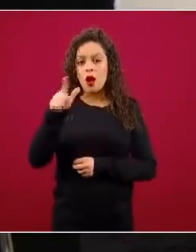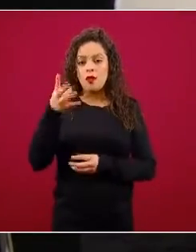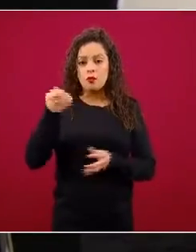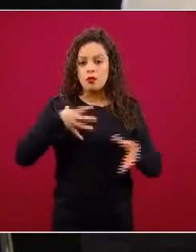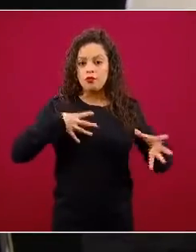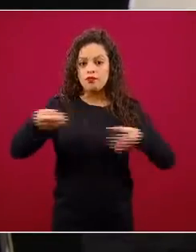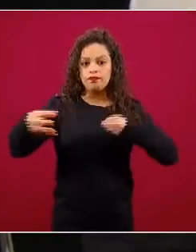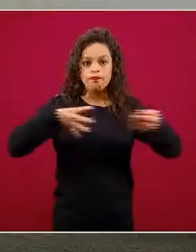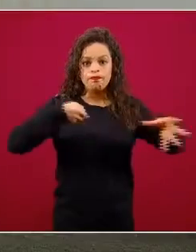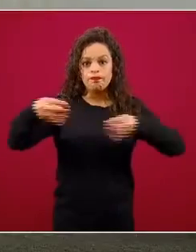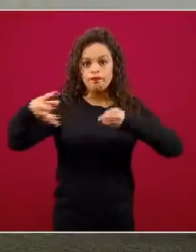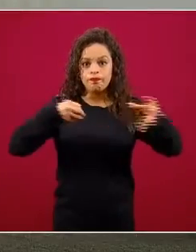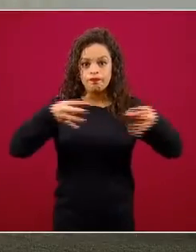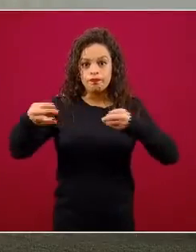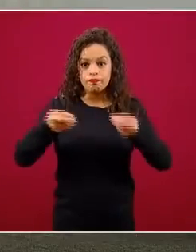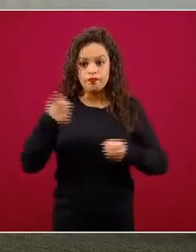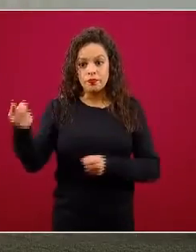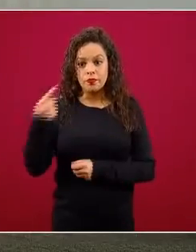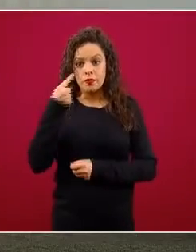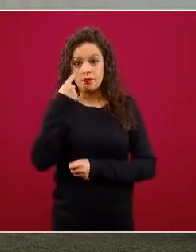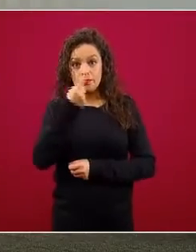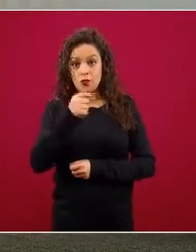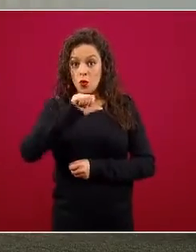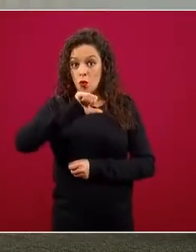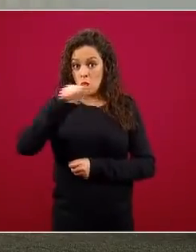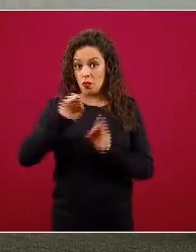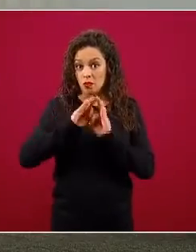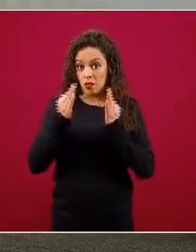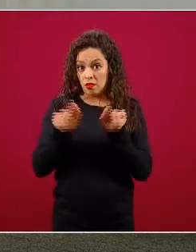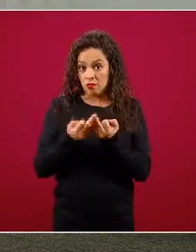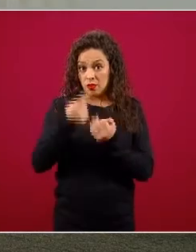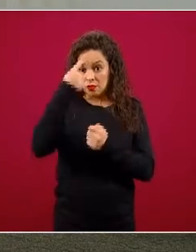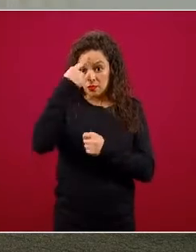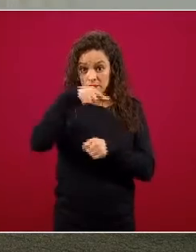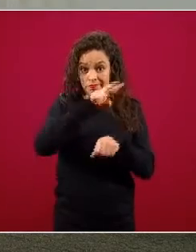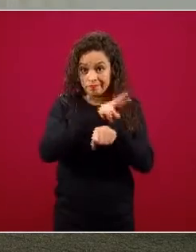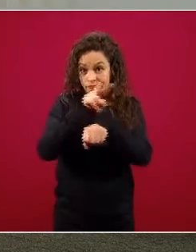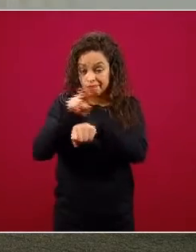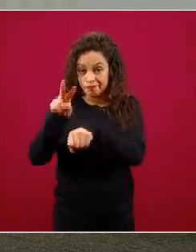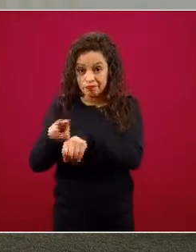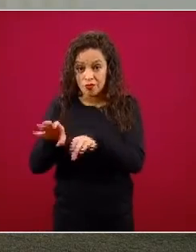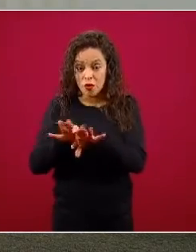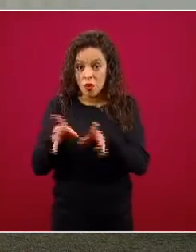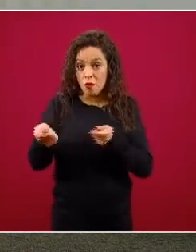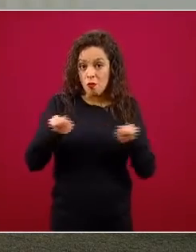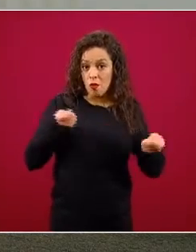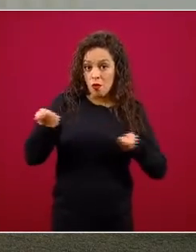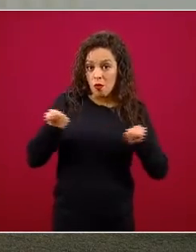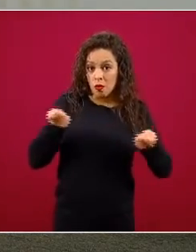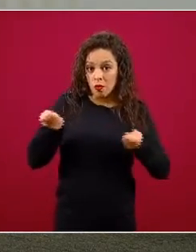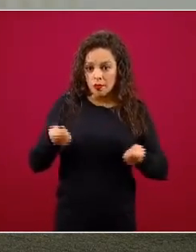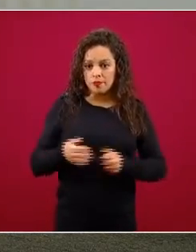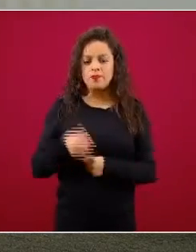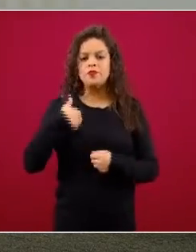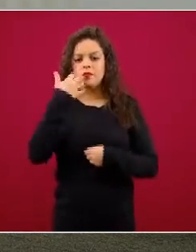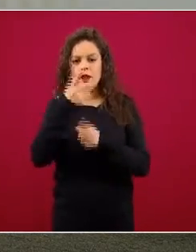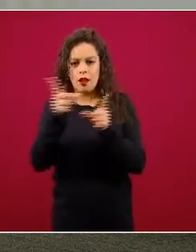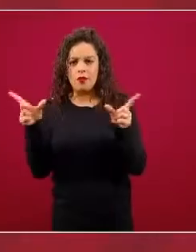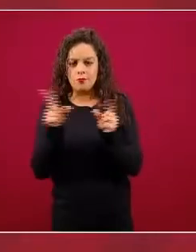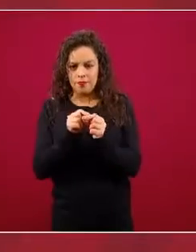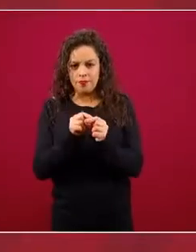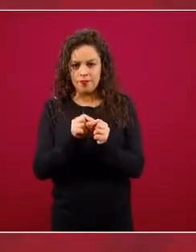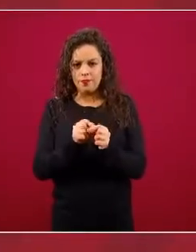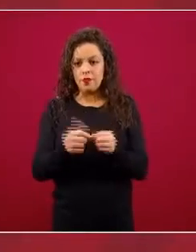otras medidas ahí? Gracias. Bueno, yo digo de manera breve nada más lo que creo que a toda la ciudadanía de México le resulta bastante